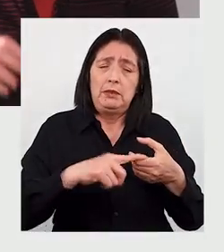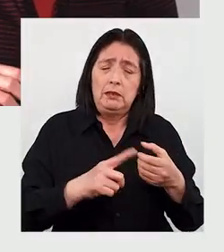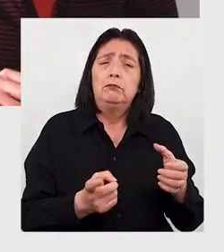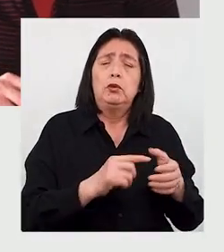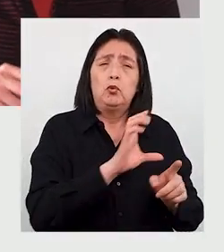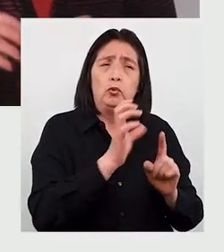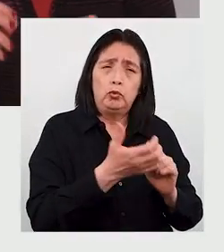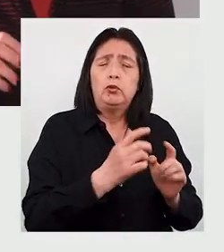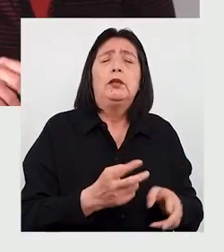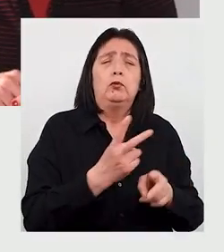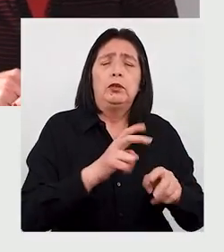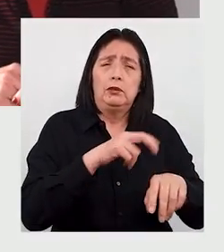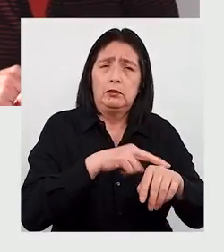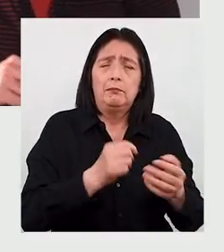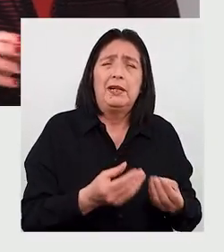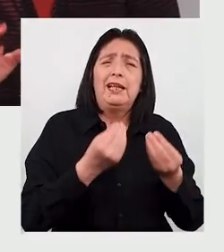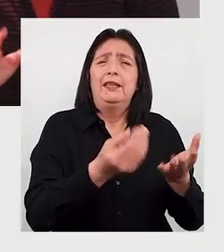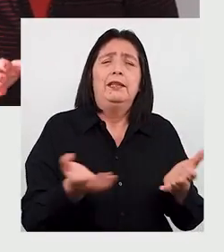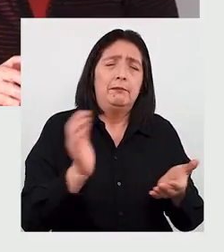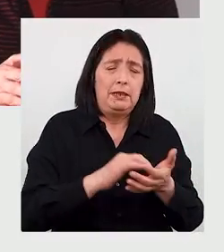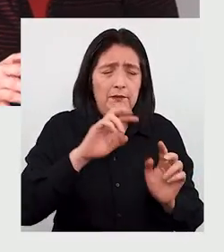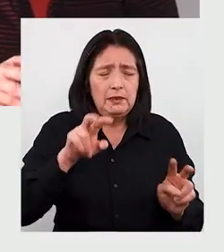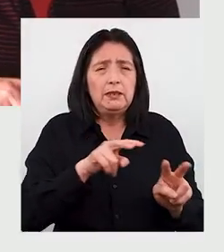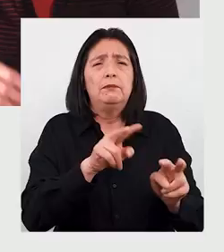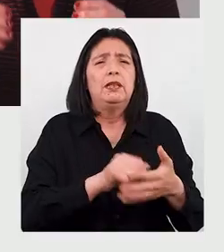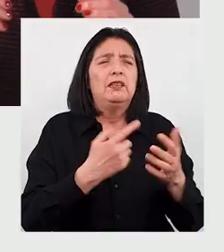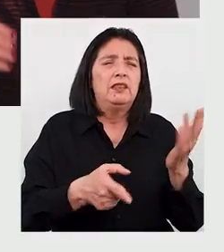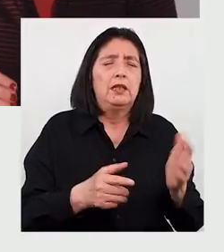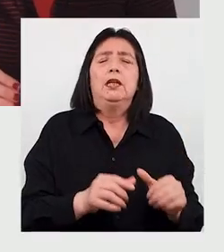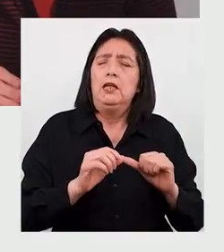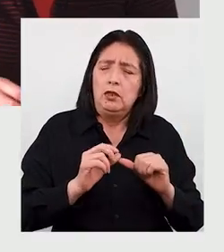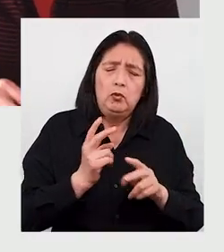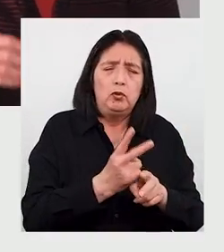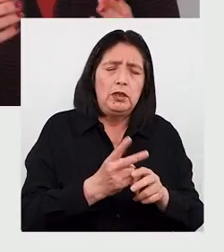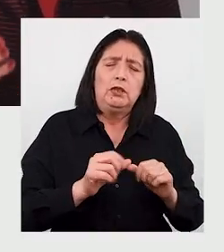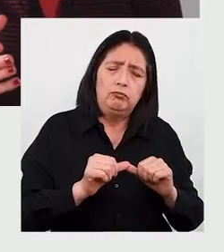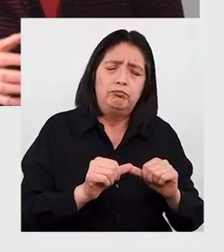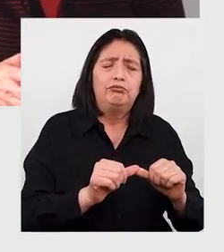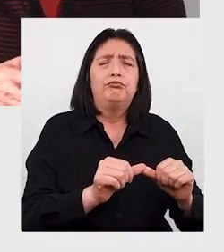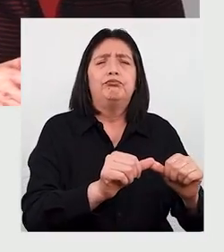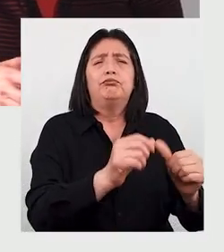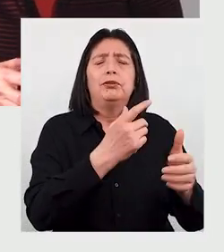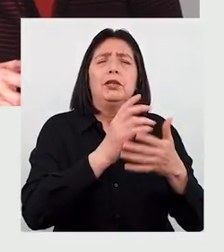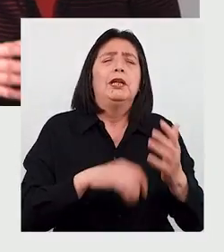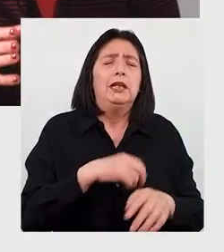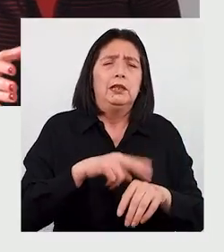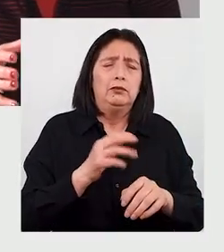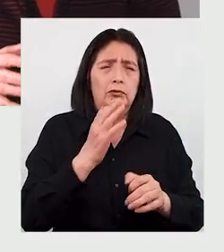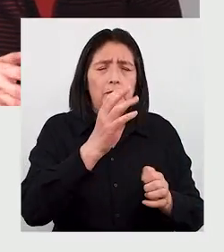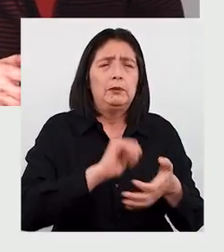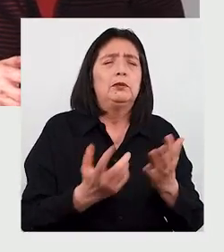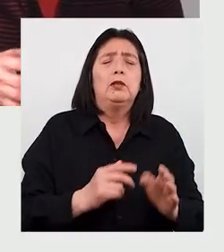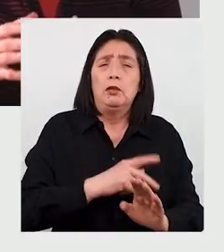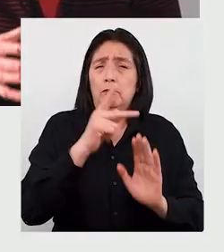cultura sostenible con la finalidad de brindar mayor visibilidad al concepto de sostenibilidad y enmarcar acciones que permitan el